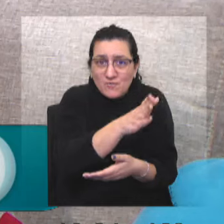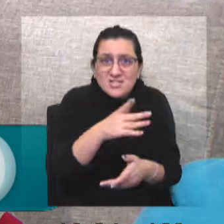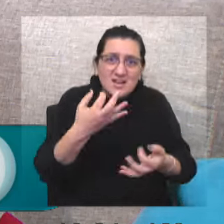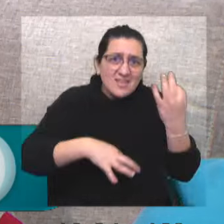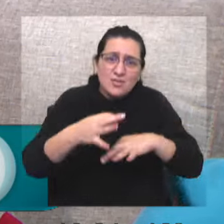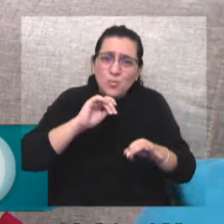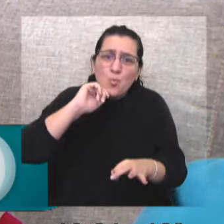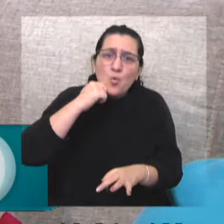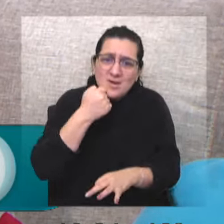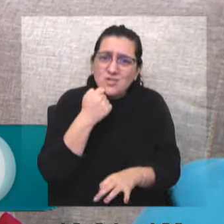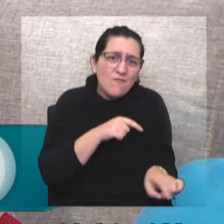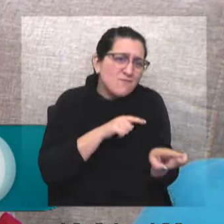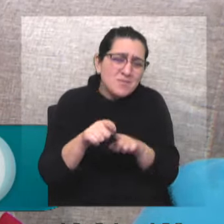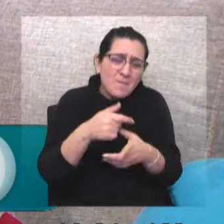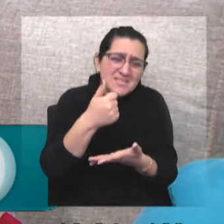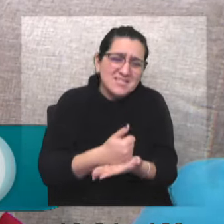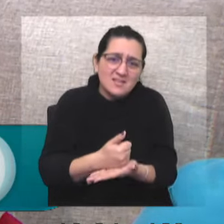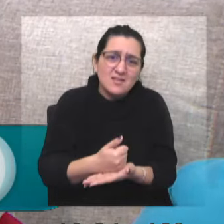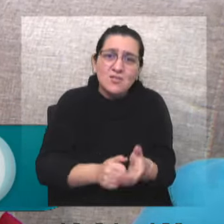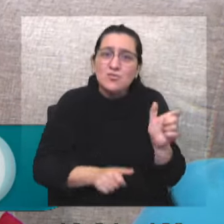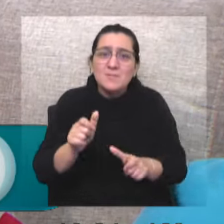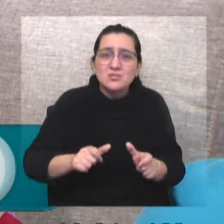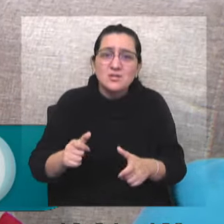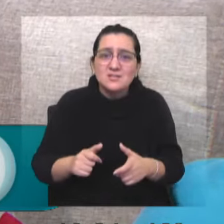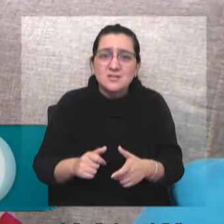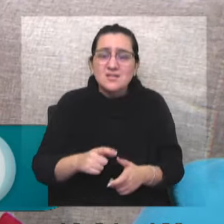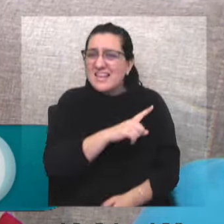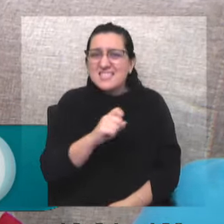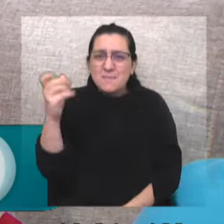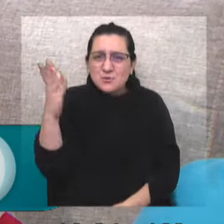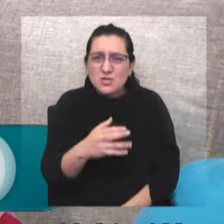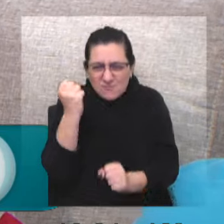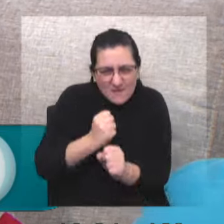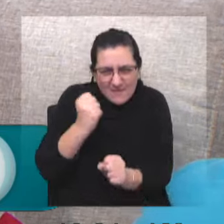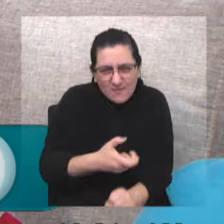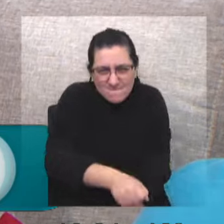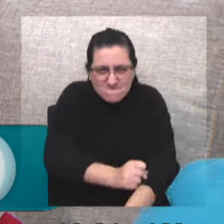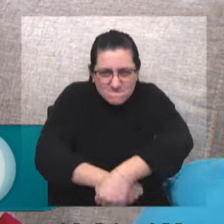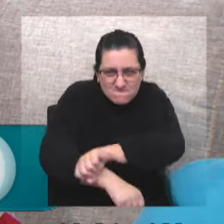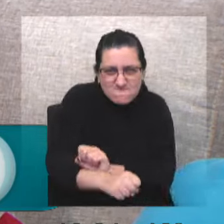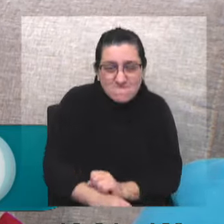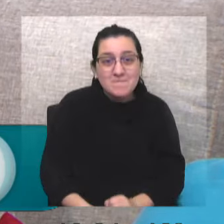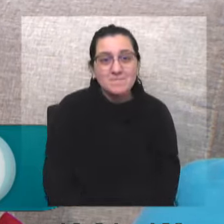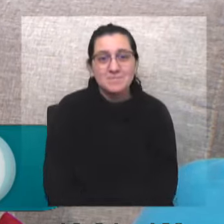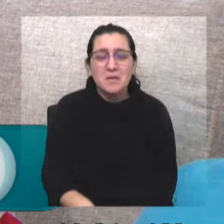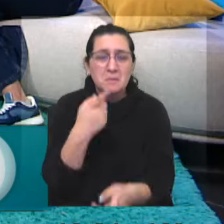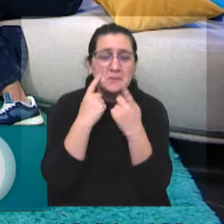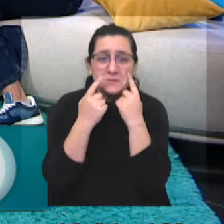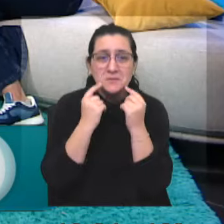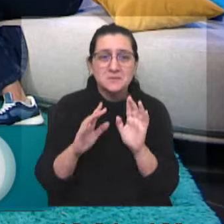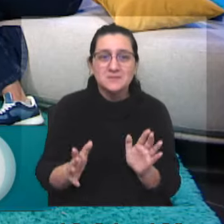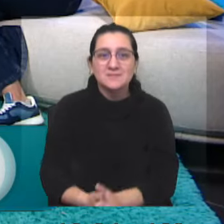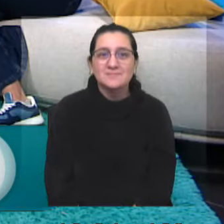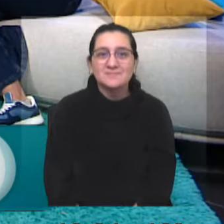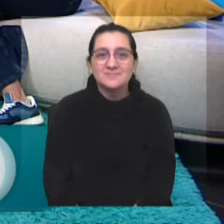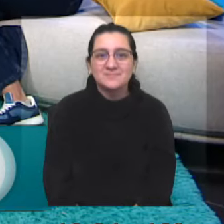pocos fenómenos vivos, presentes, donde la gente está entregando su 100% ahí y nunca más. Voy a llorar. ¡Ay, cosa